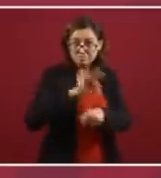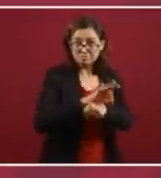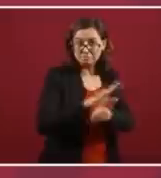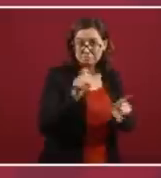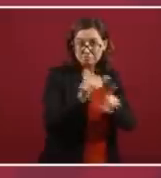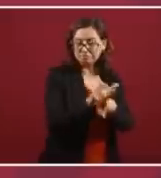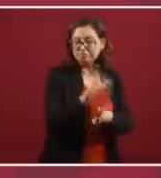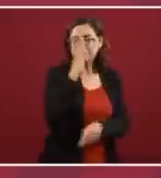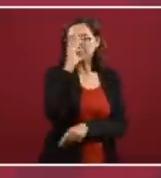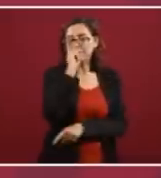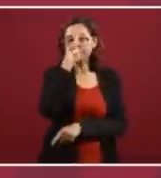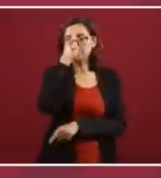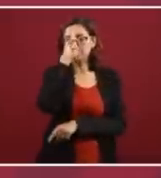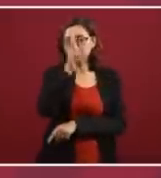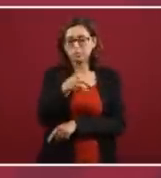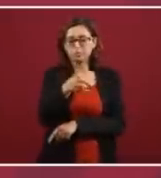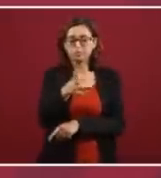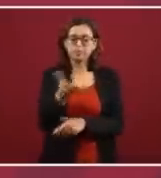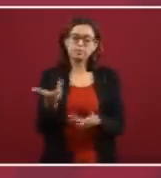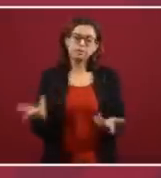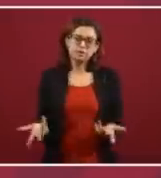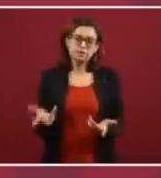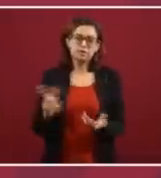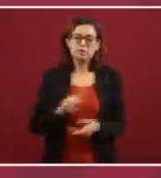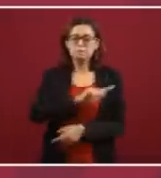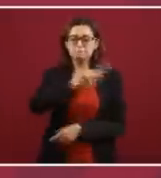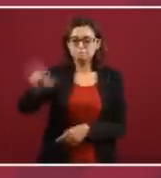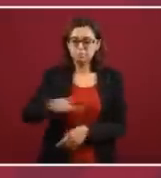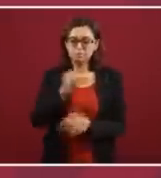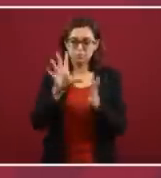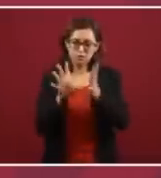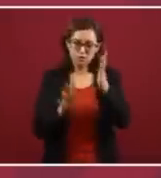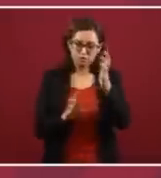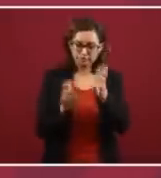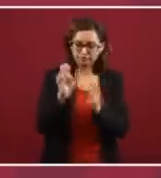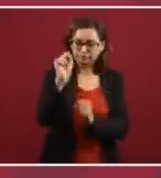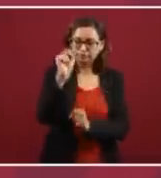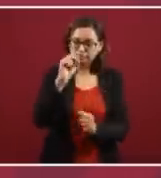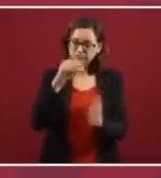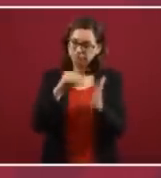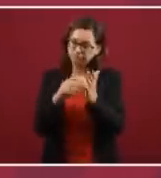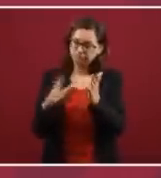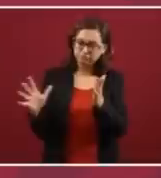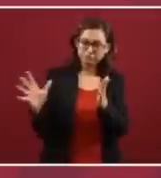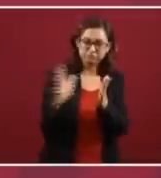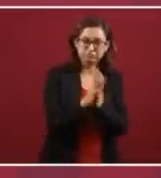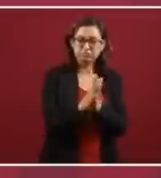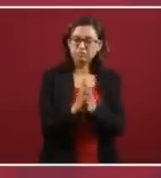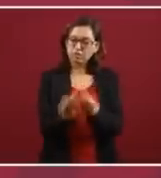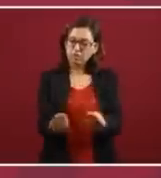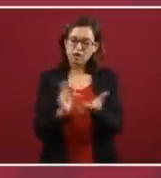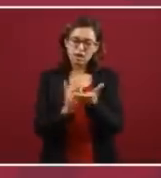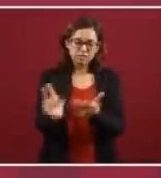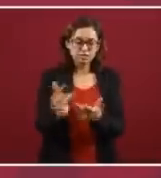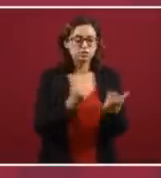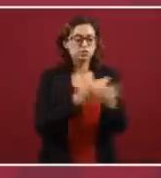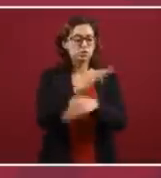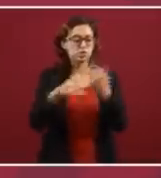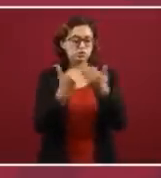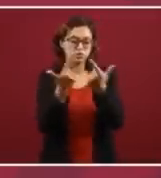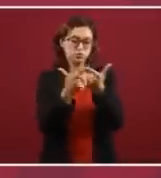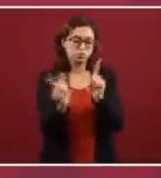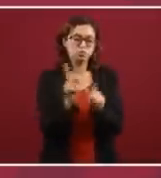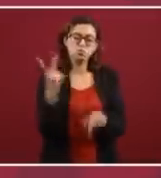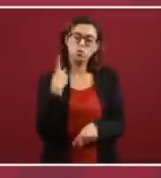logra la reforma a la Constitución, que agradezco a los legisladores de todos los partidos